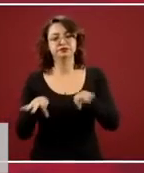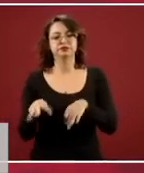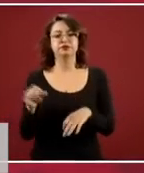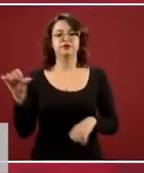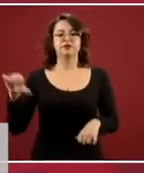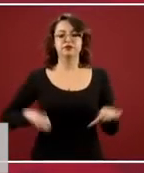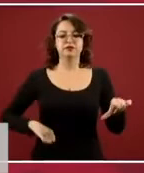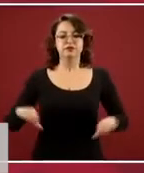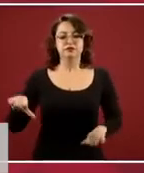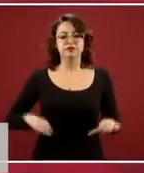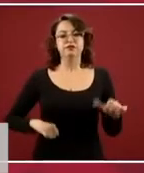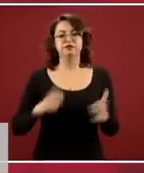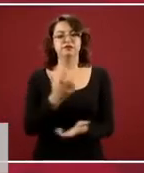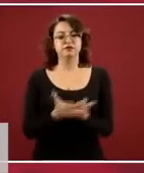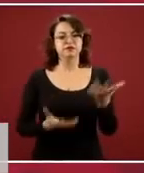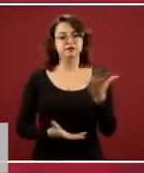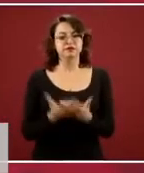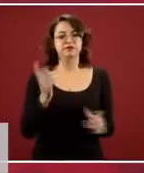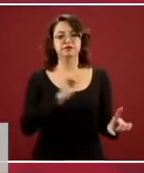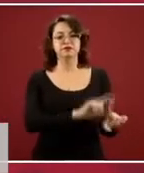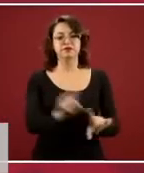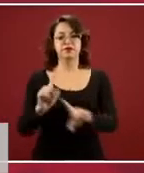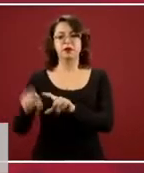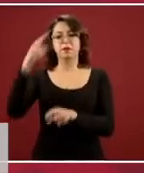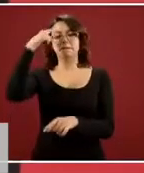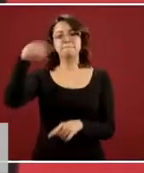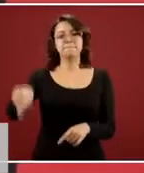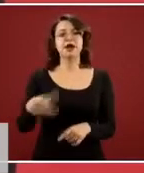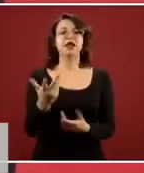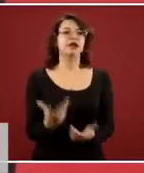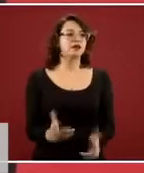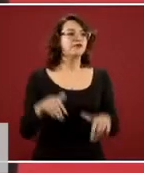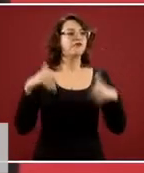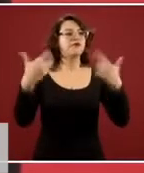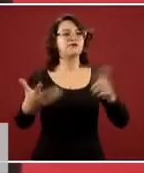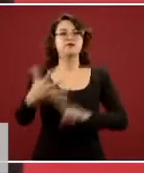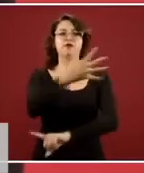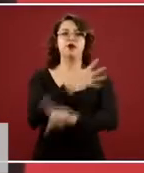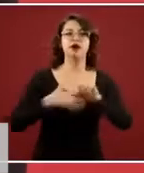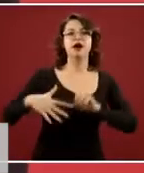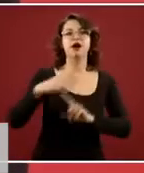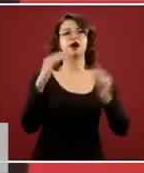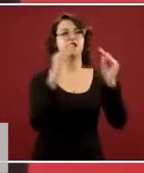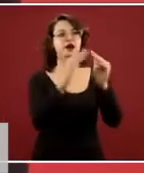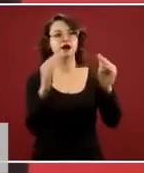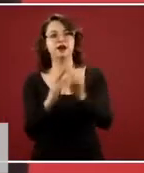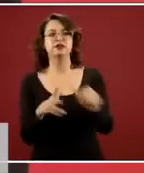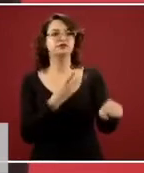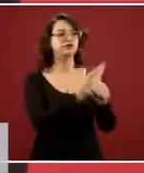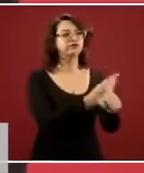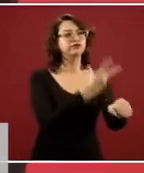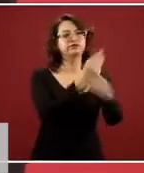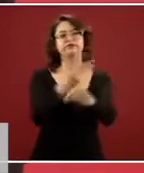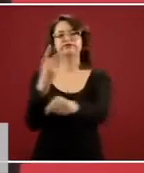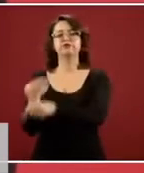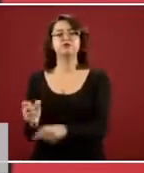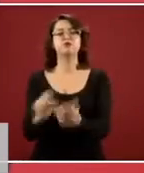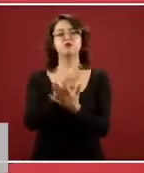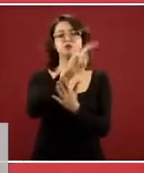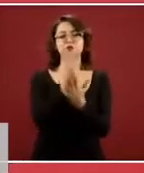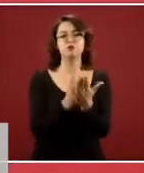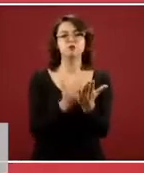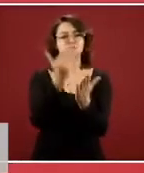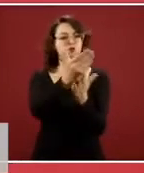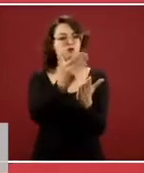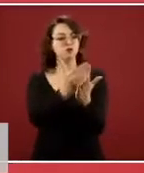El Banco de Bienestar arrancó con las primeras 1,300 sucursales, con una inversión de 5,000 millones de pesos este año y 5,000 millones de